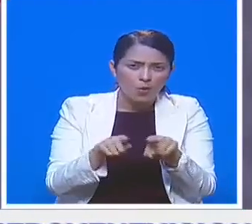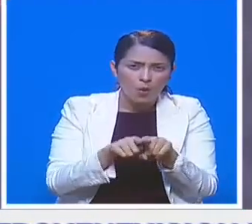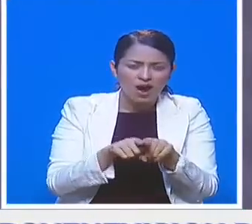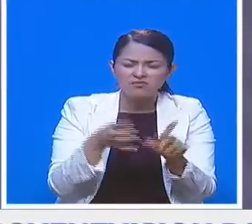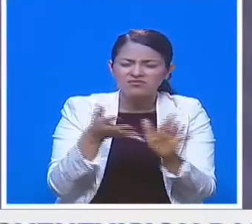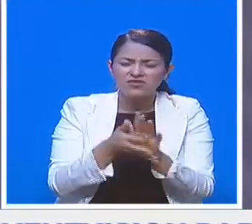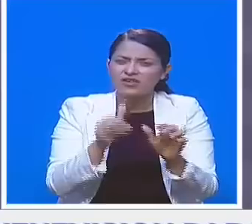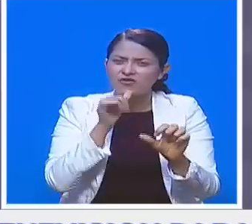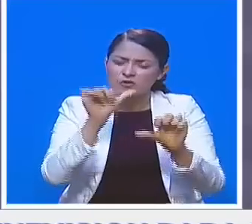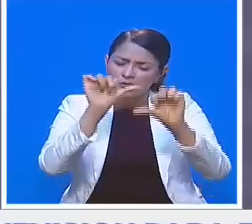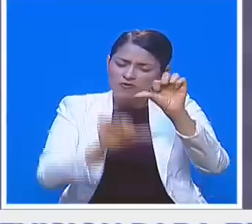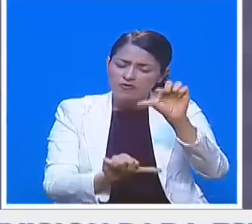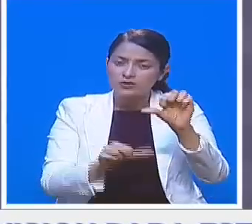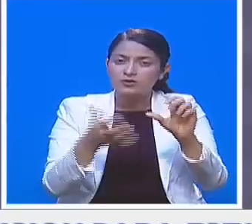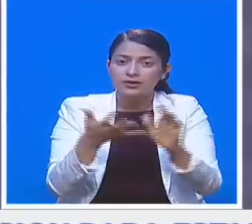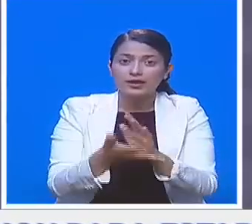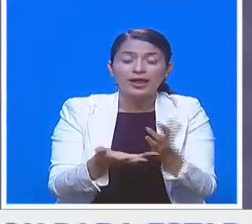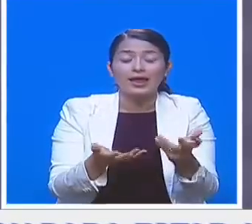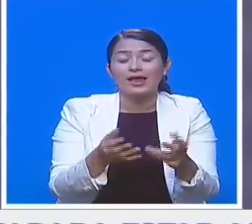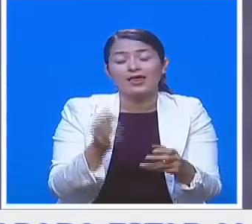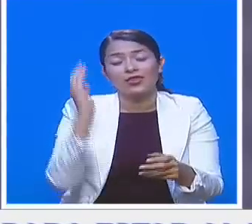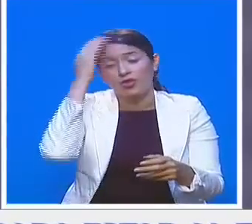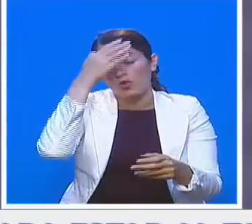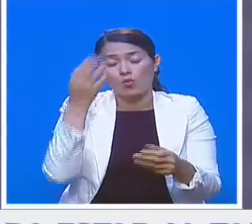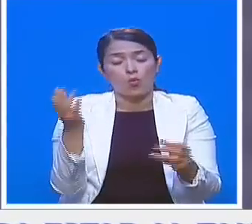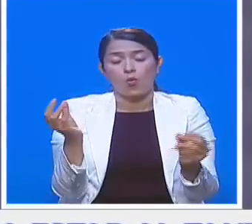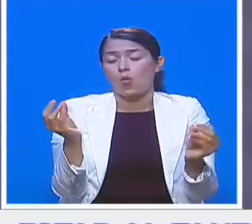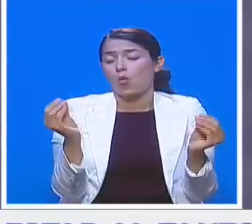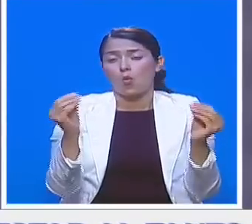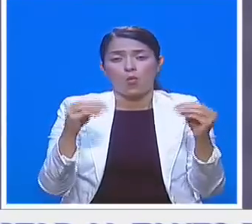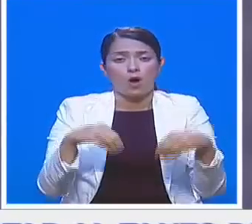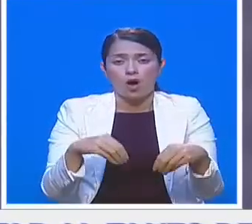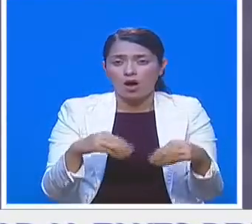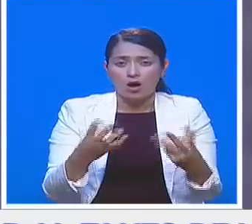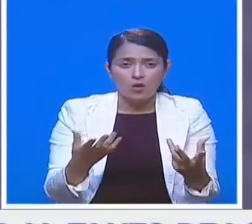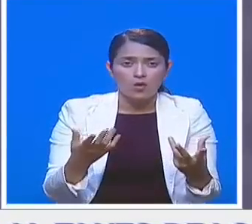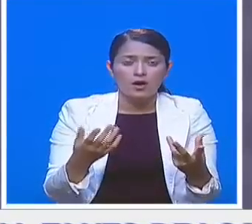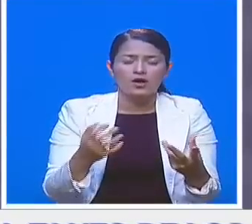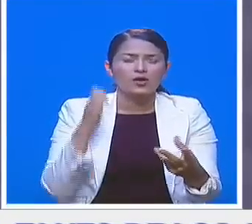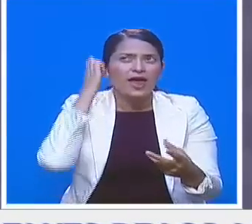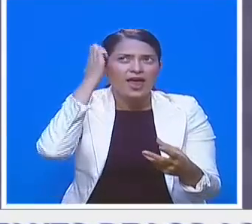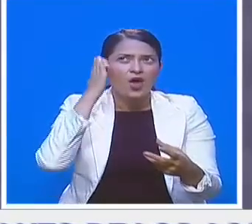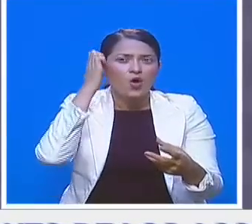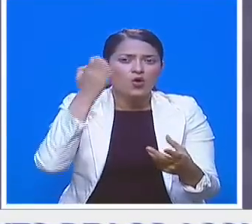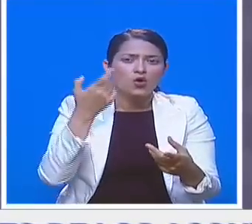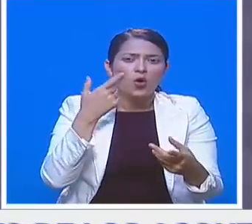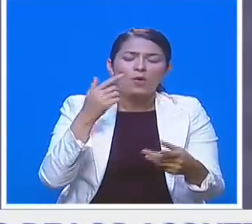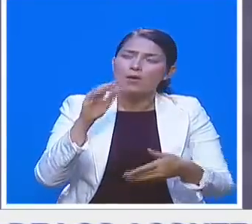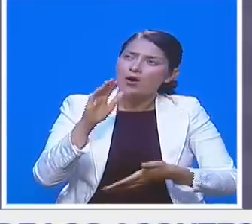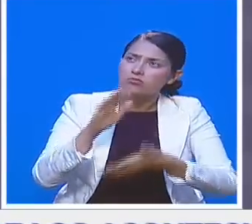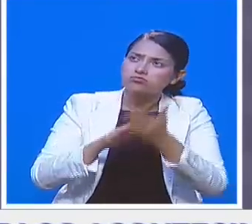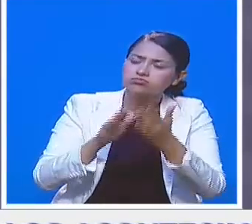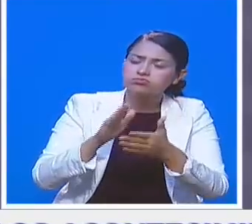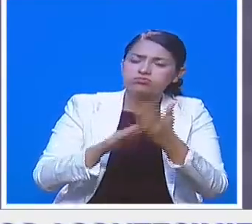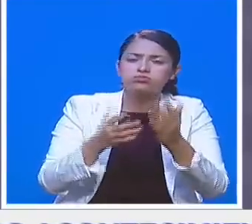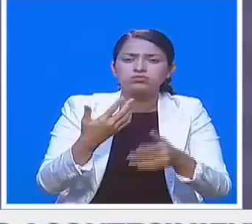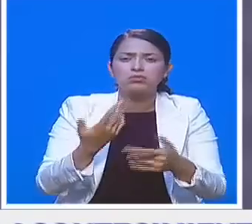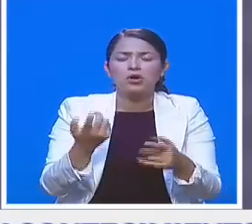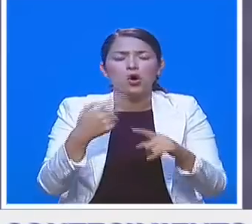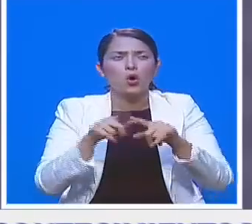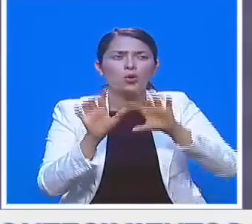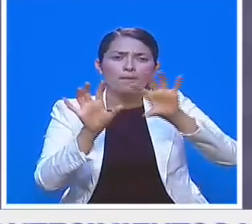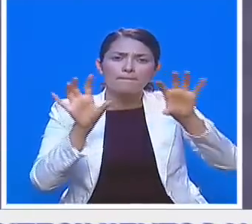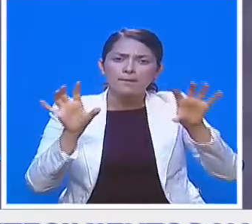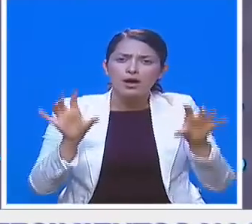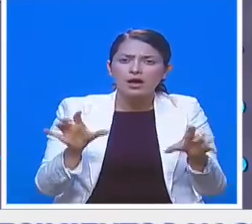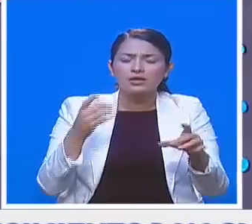información que critica lo que considera justamente el fracaso de Europa en gestionar los flujos migratorios procedentes de países